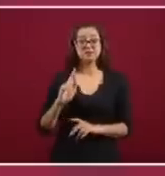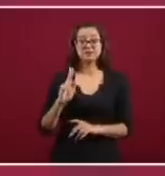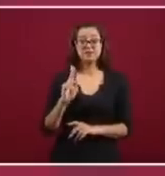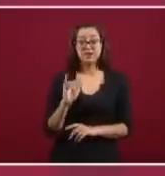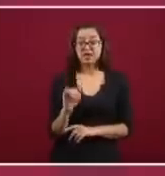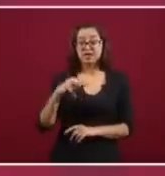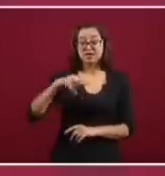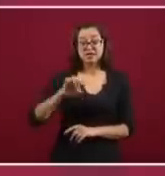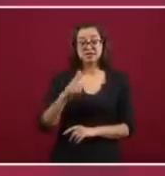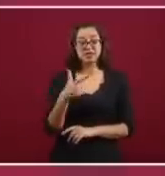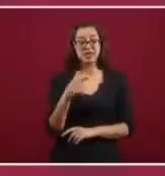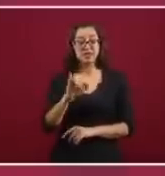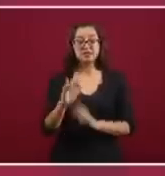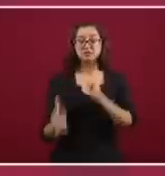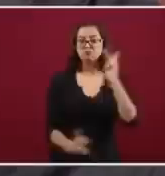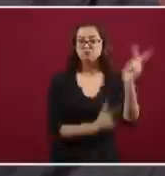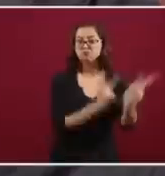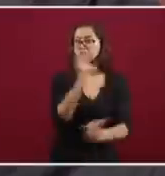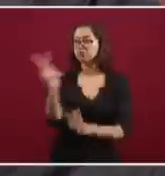del INEGI